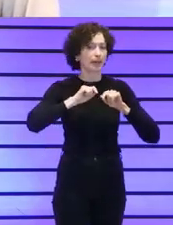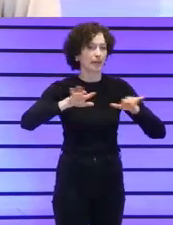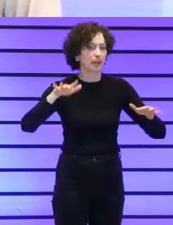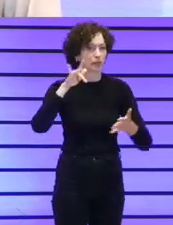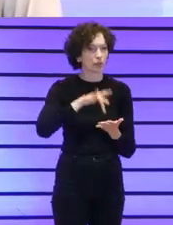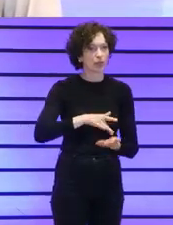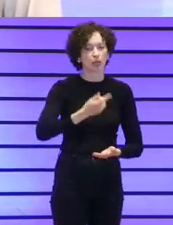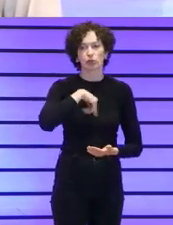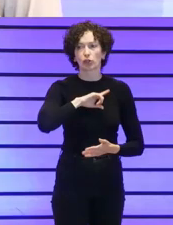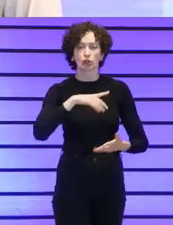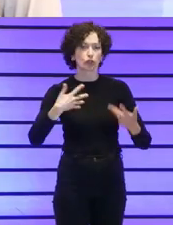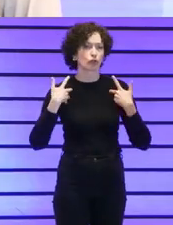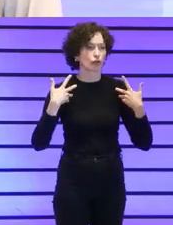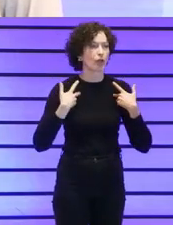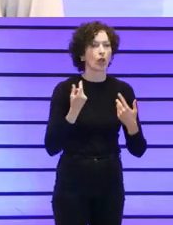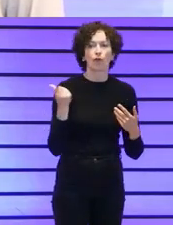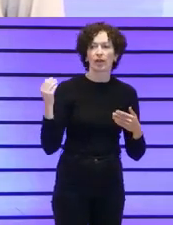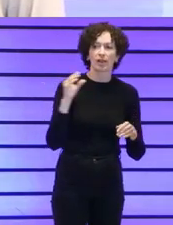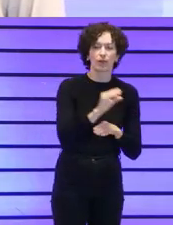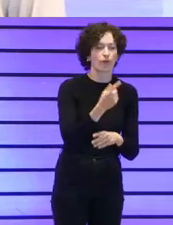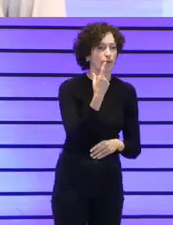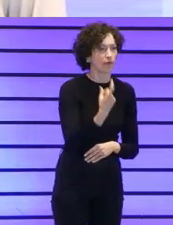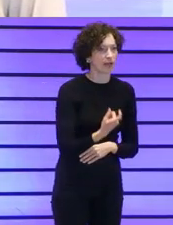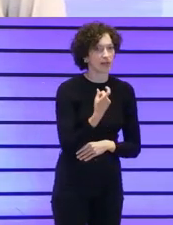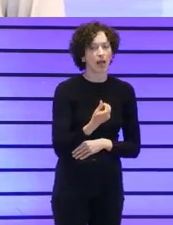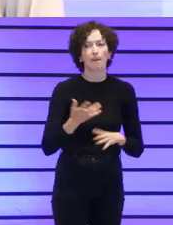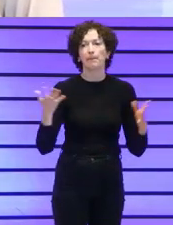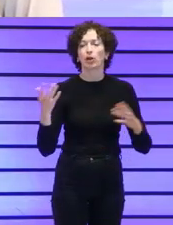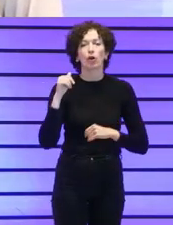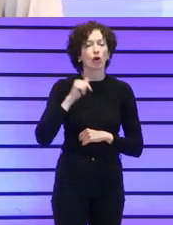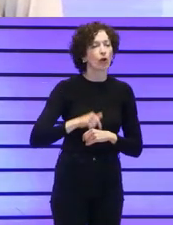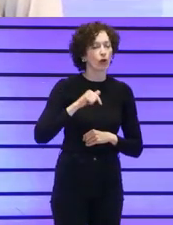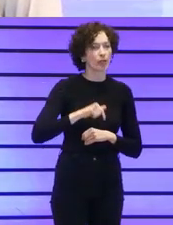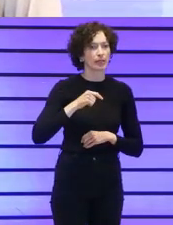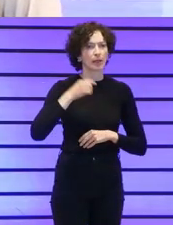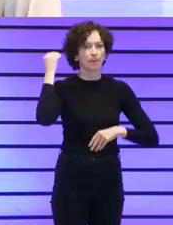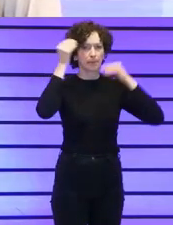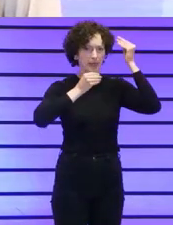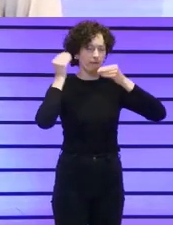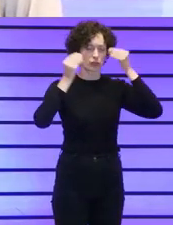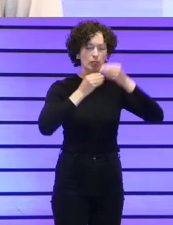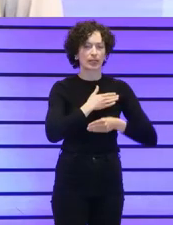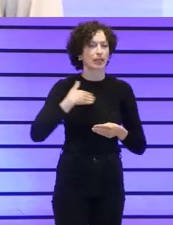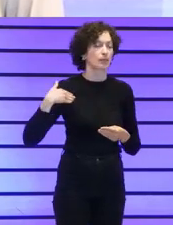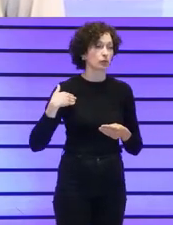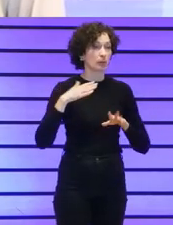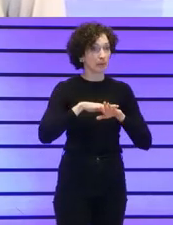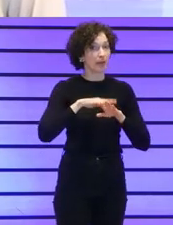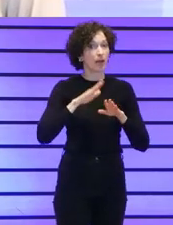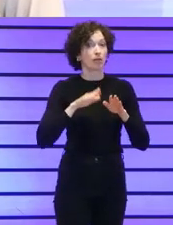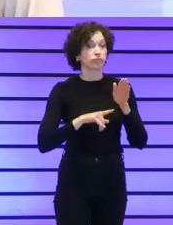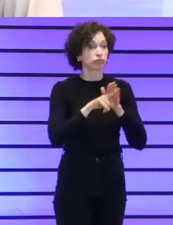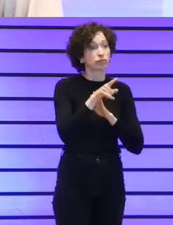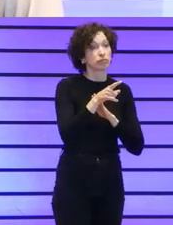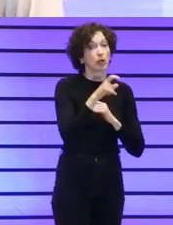sufriendo, nos falta financiación. Bueno, pero hoy queremos reflexionar no solo para salir adelante pidiendo más